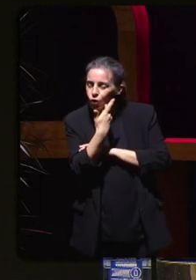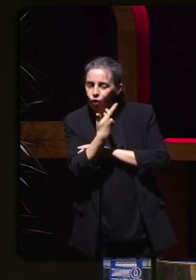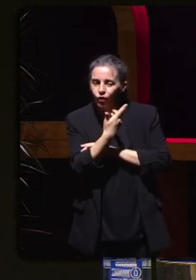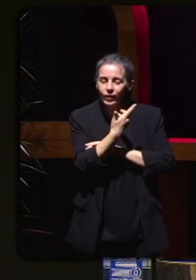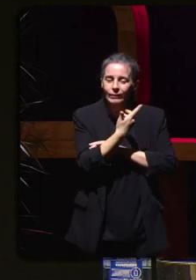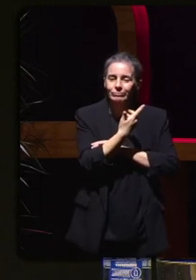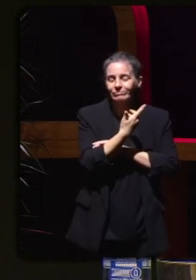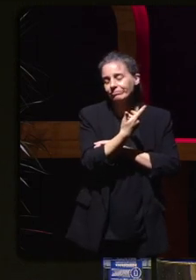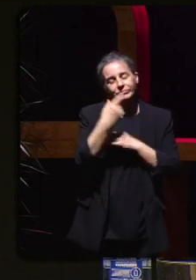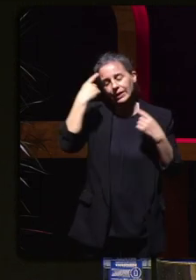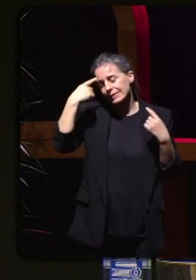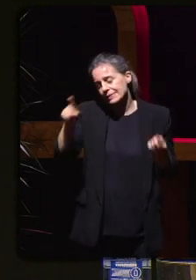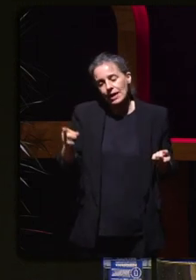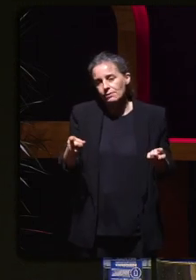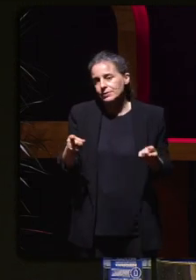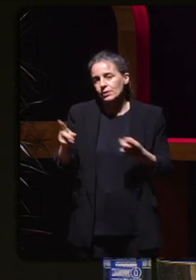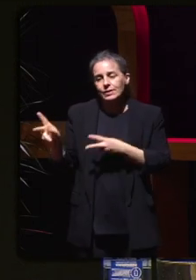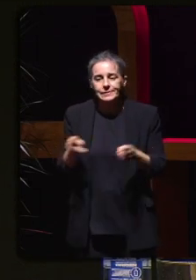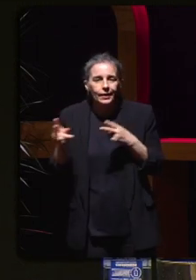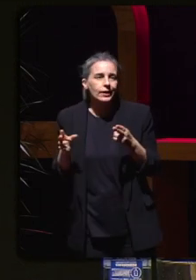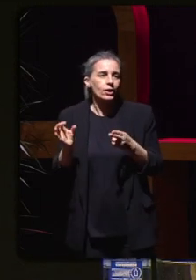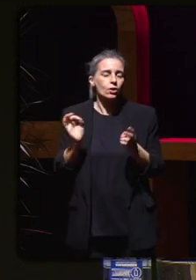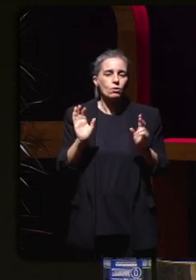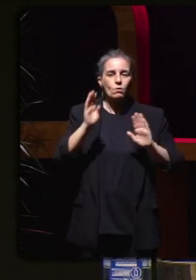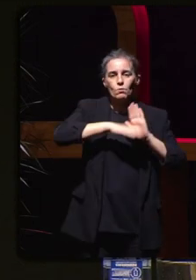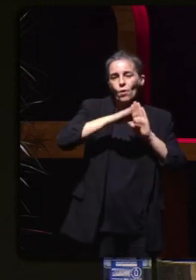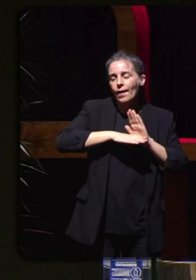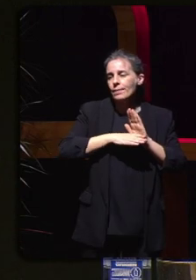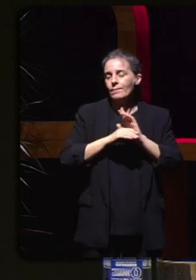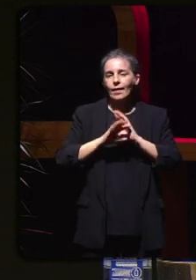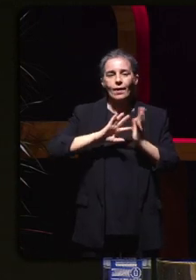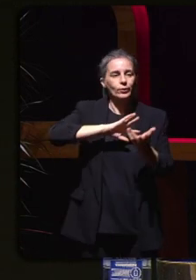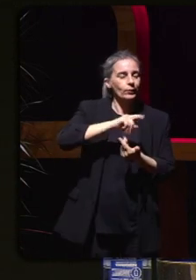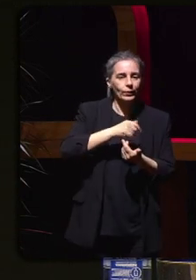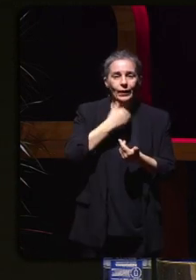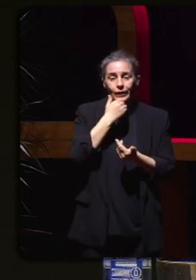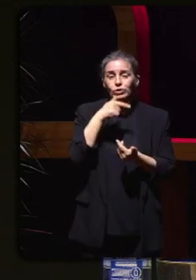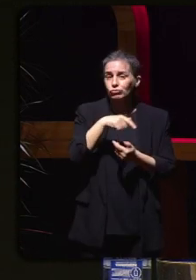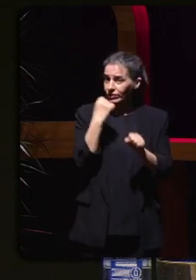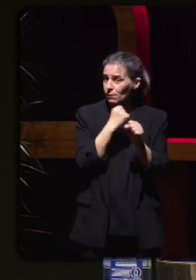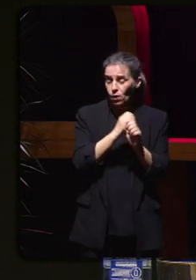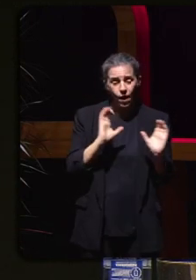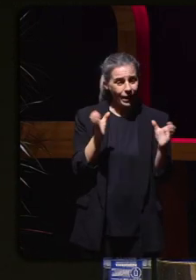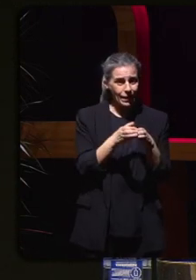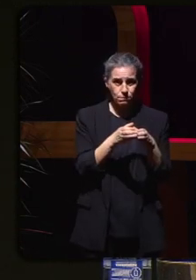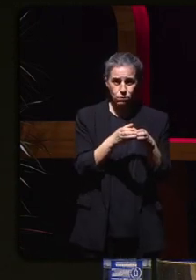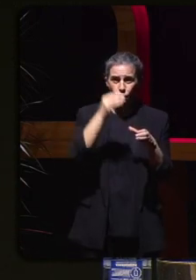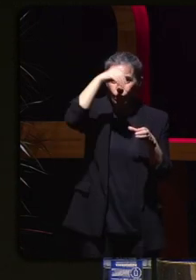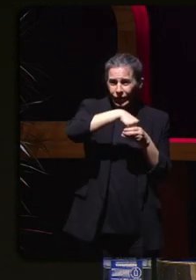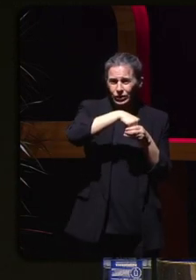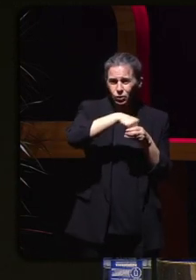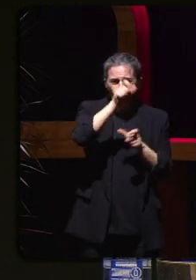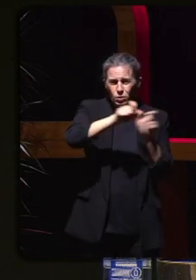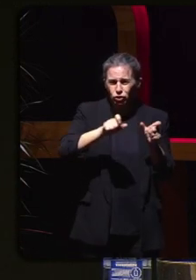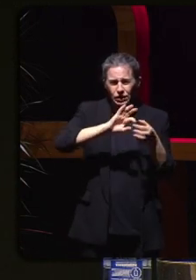programa eso los informativos son trabajos en equipo que funcionan con una cadena de trabajo tan